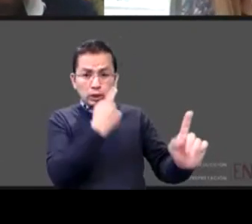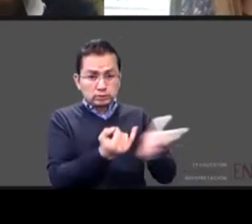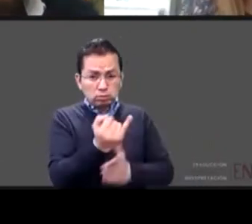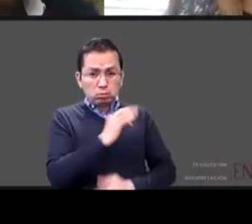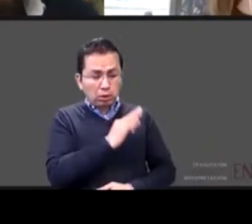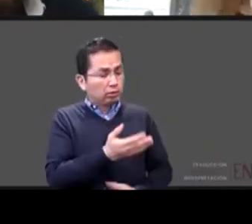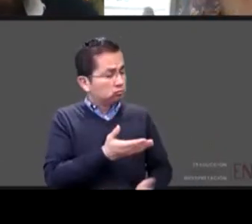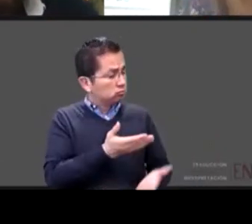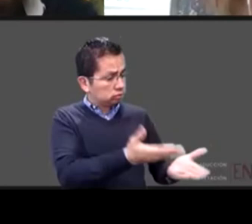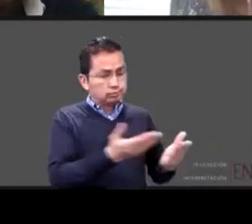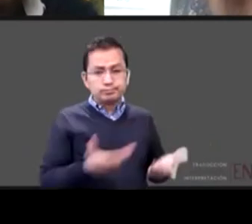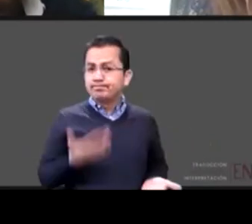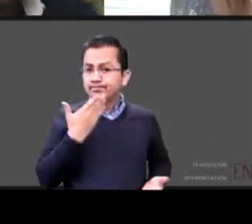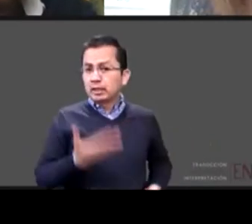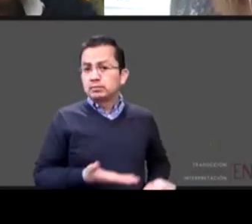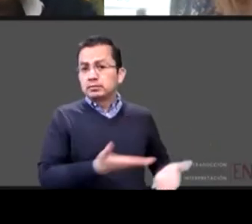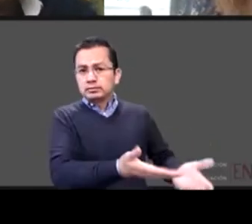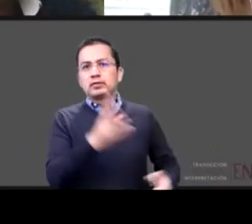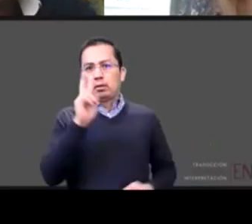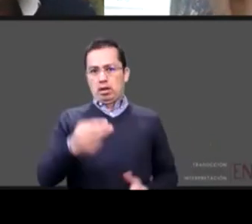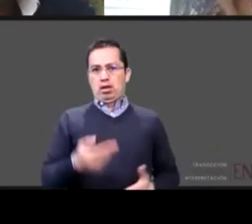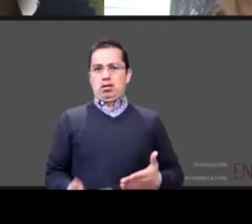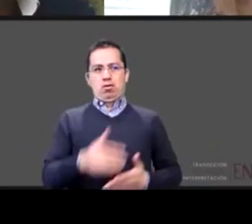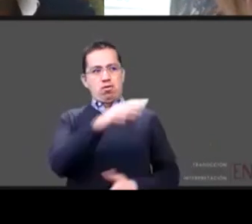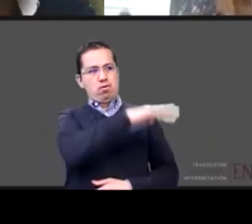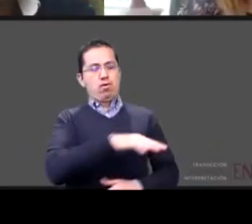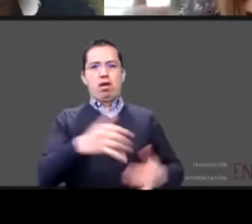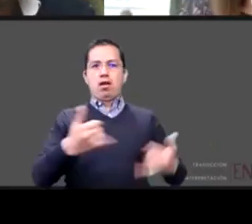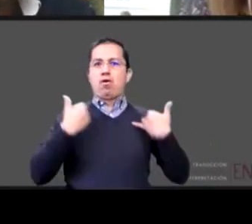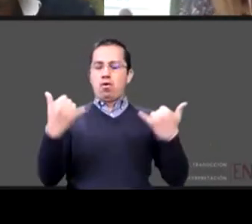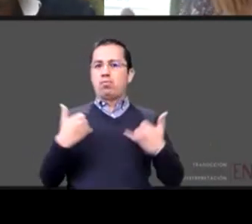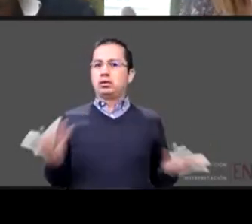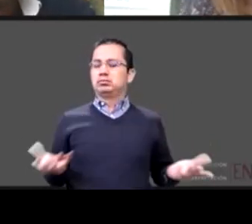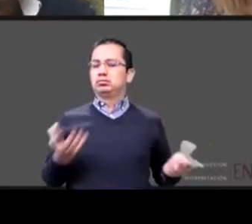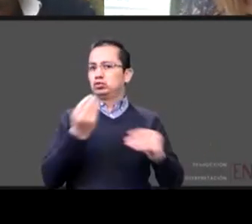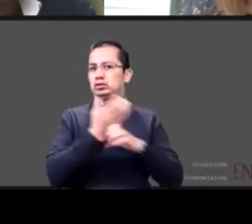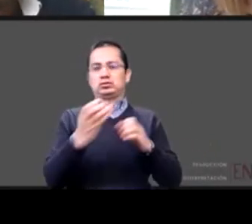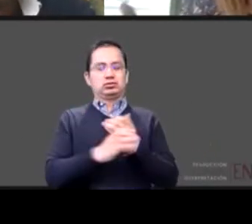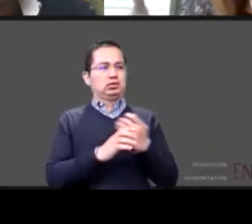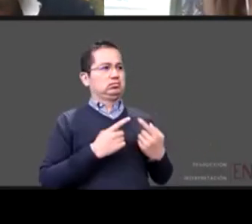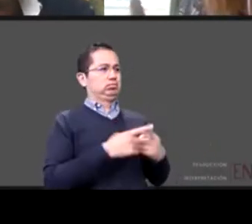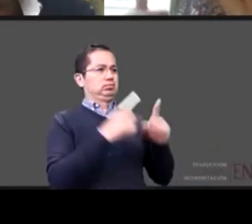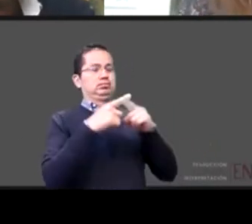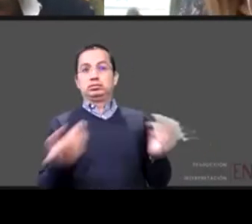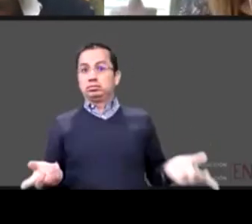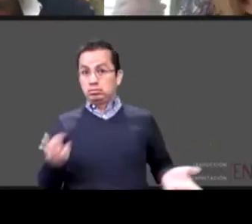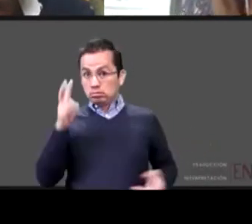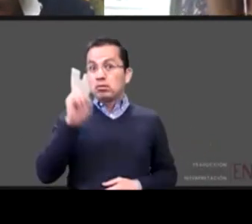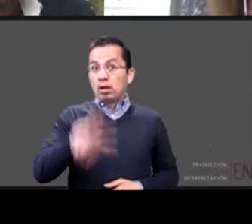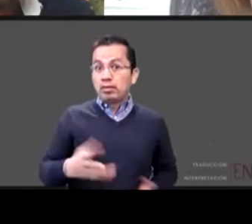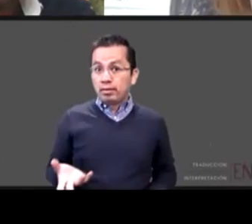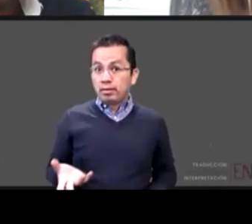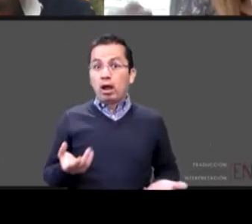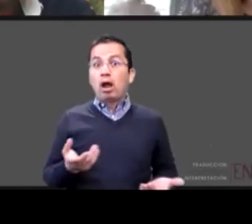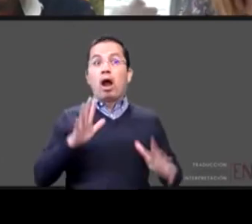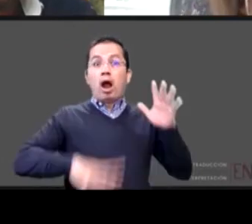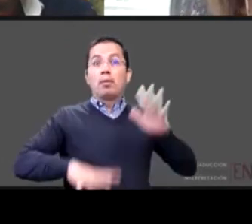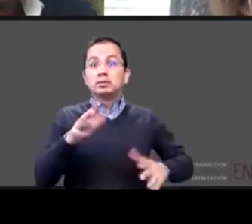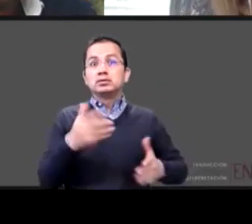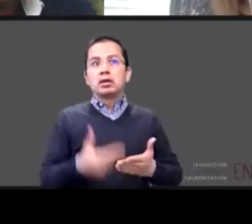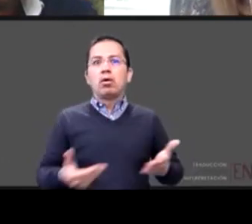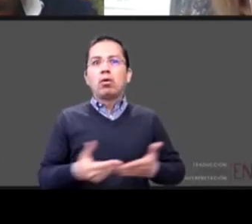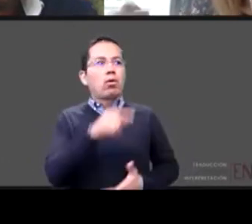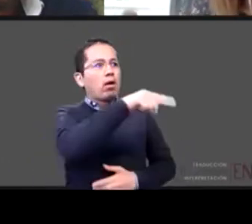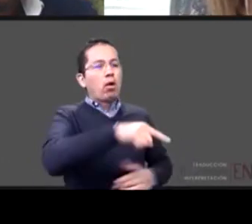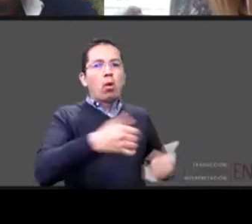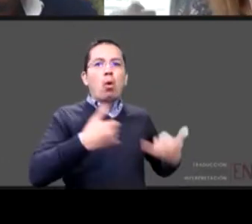cosas que no hubiéramos imaginado que estaban haciendo, ¿no? Veamos quiénes están cuidando. No se nos olvide que las juventudes